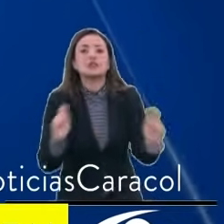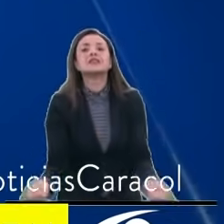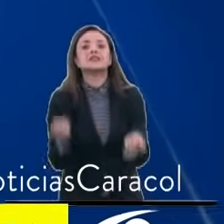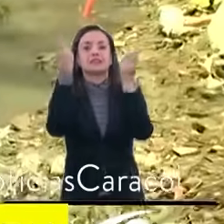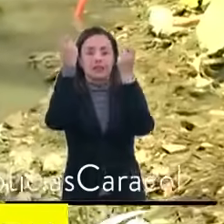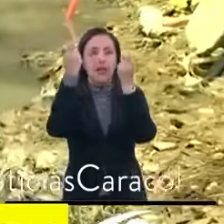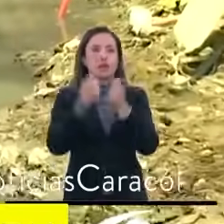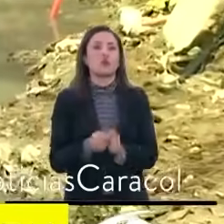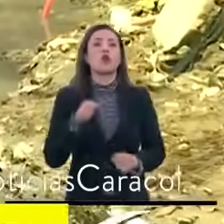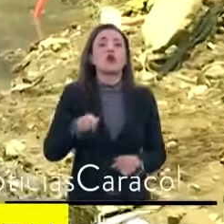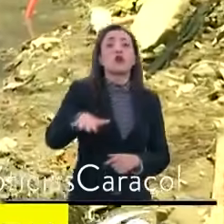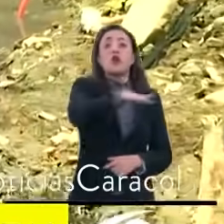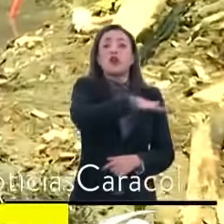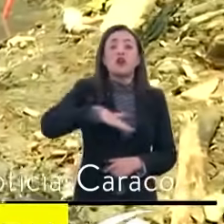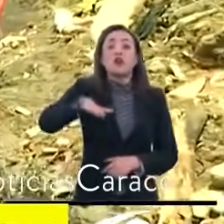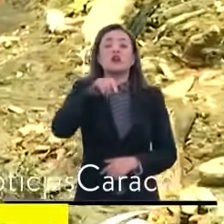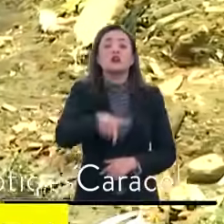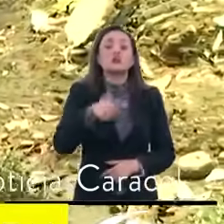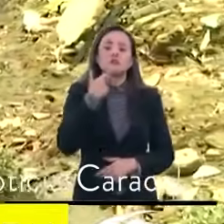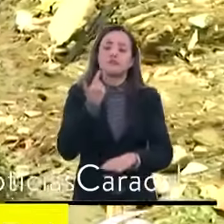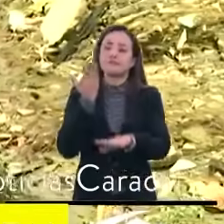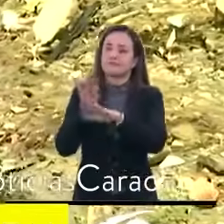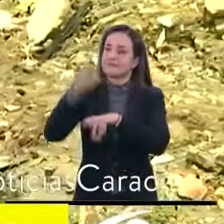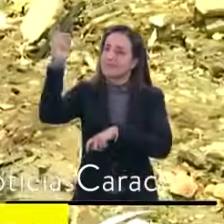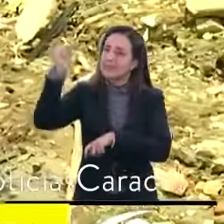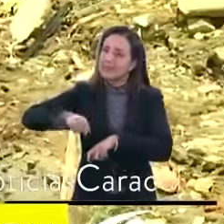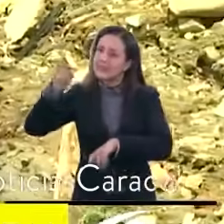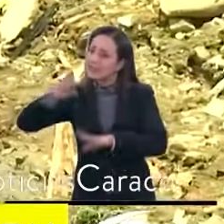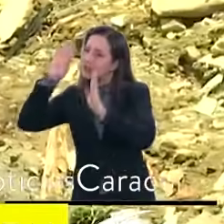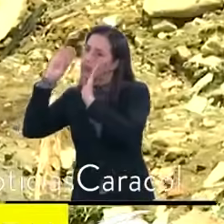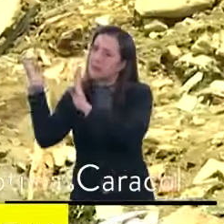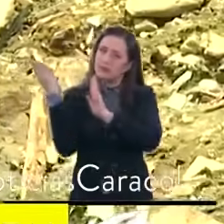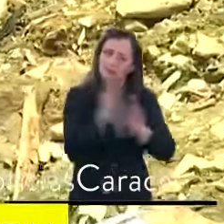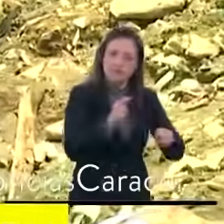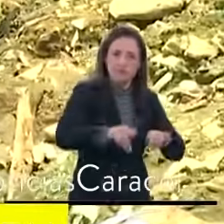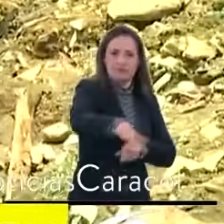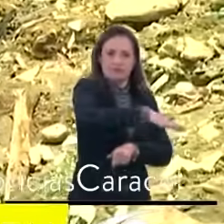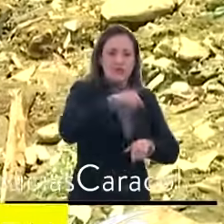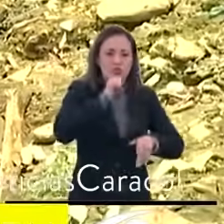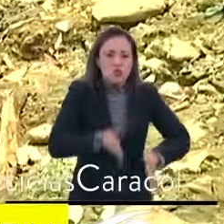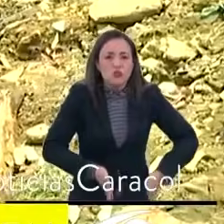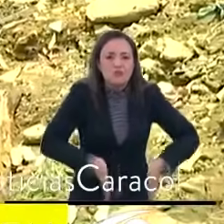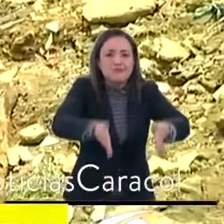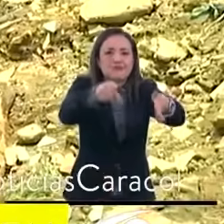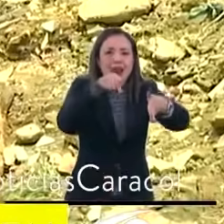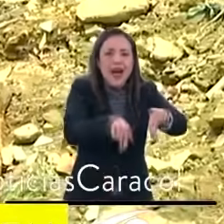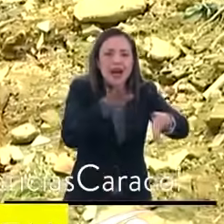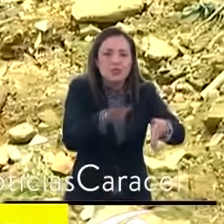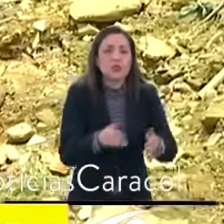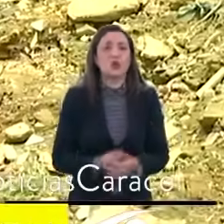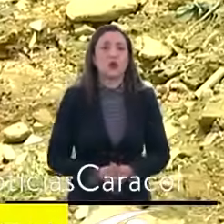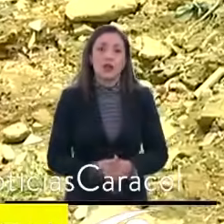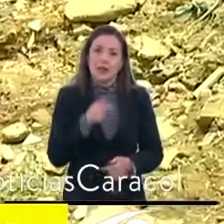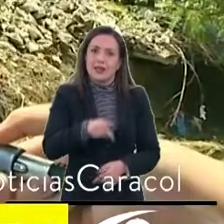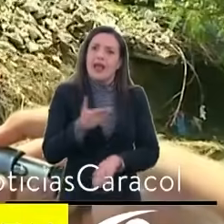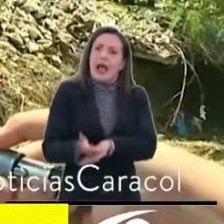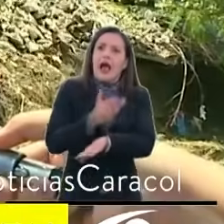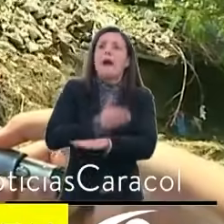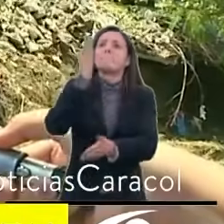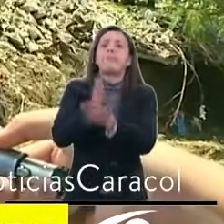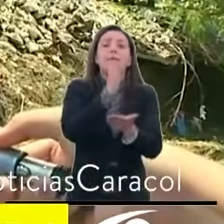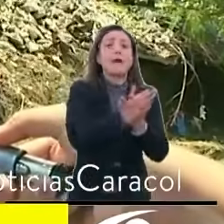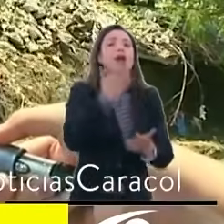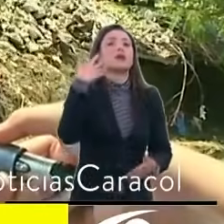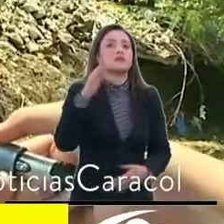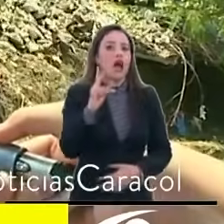Los habitantes de la zona piden una intervención inmediata en este canal. Antes de que ocurra una tragedia, porque ya van